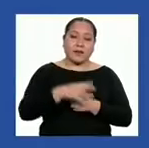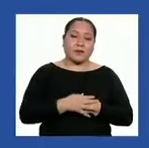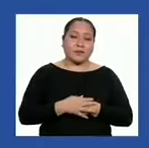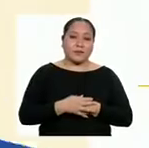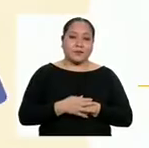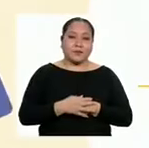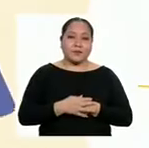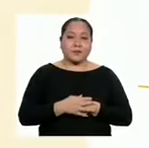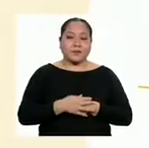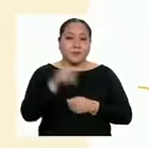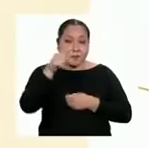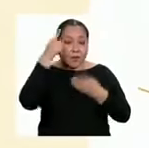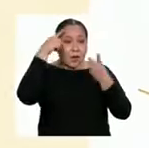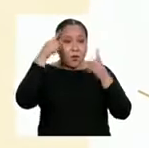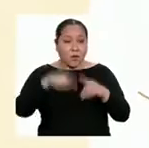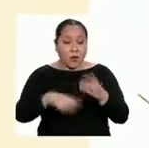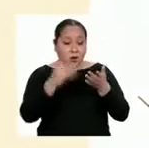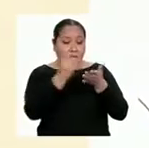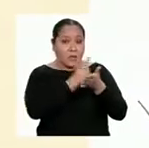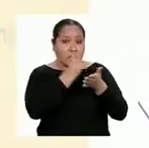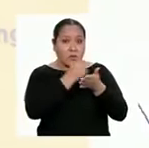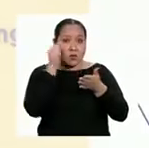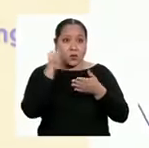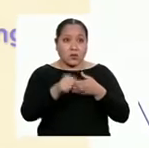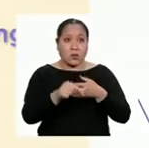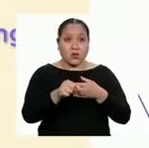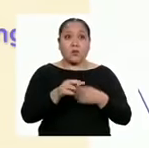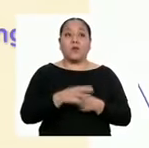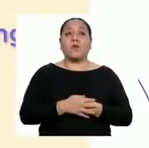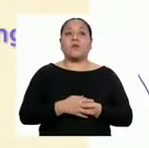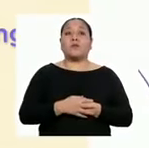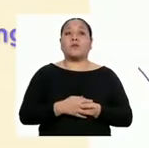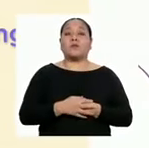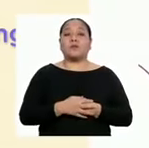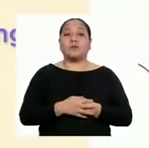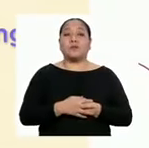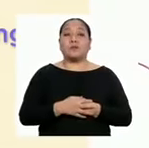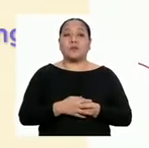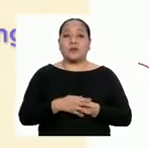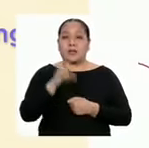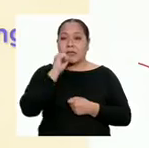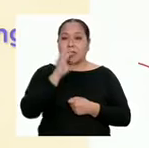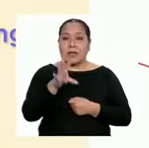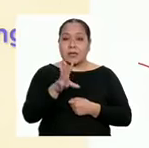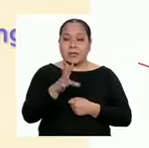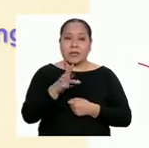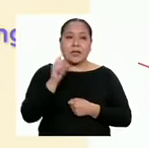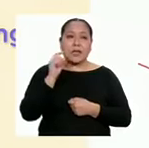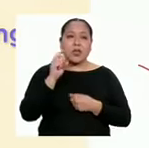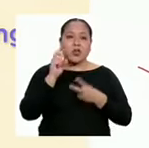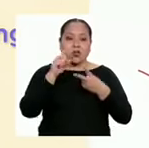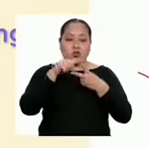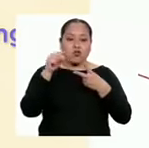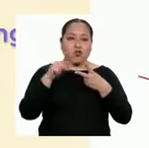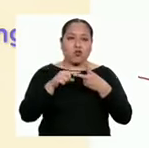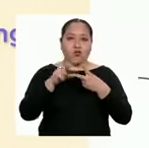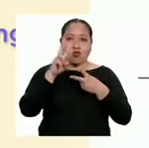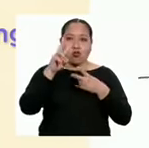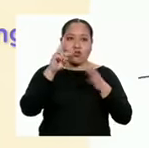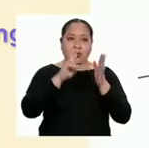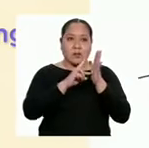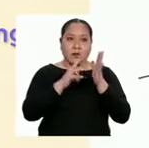convergen. De acuerdo al diccionario de la Real Academia de la Lengua, tenemos dos acepciones